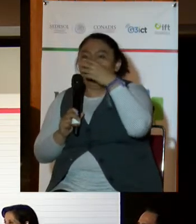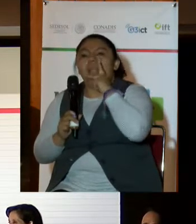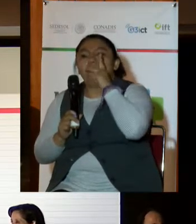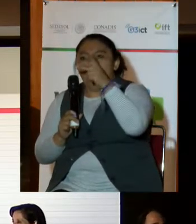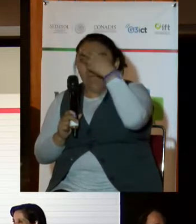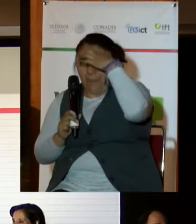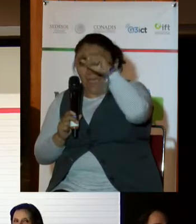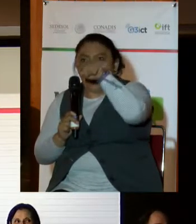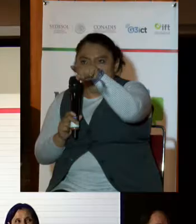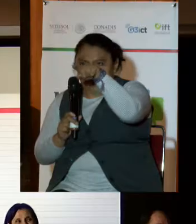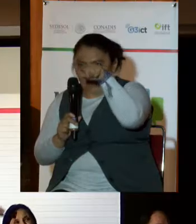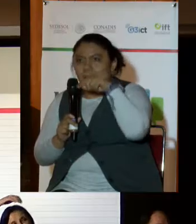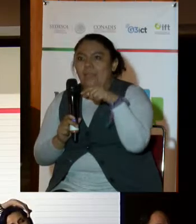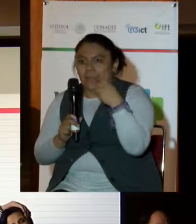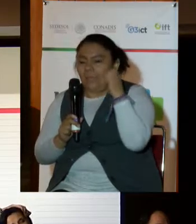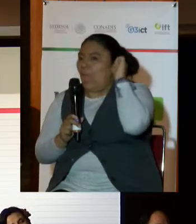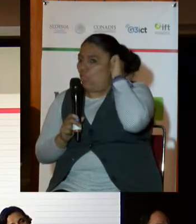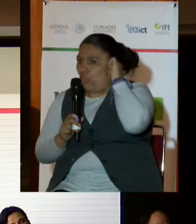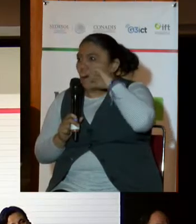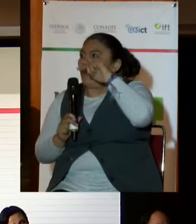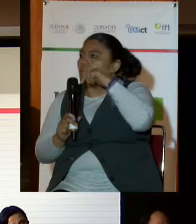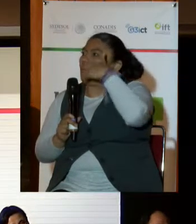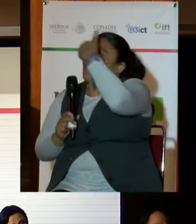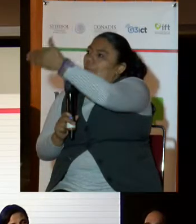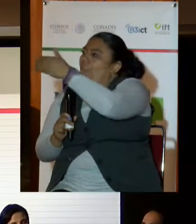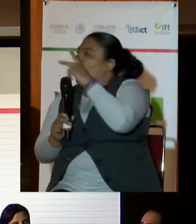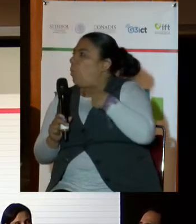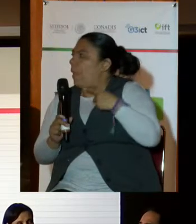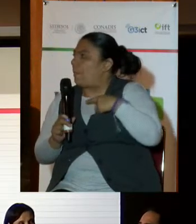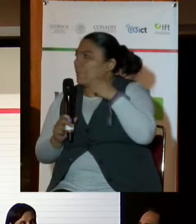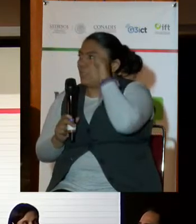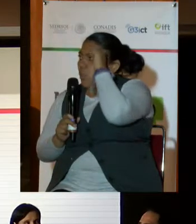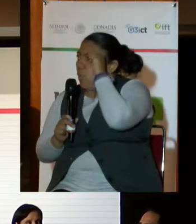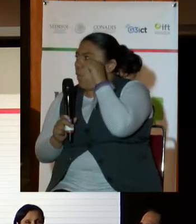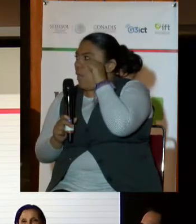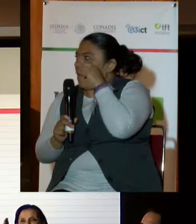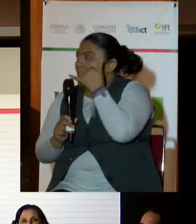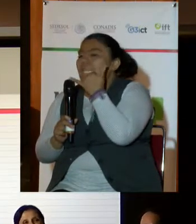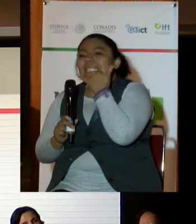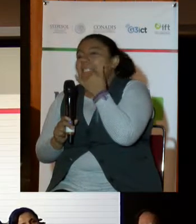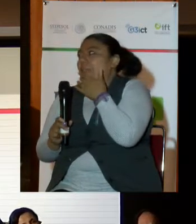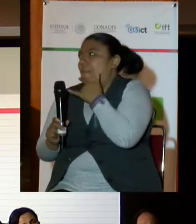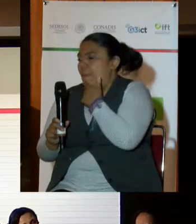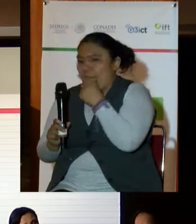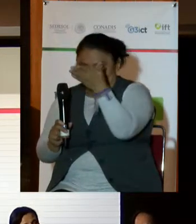es que se pusieron de pie dos personas a la vez. Ah, perdón, te espero.